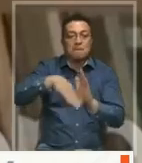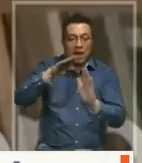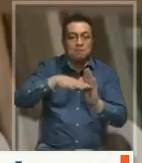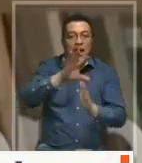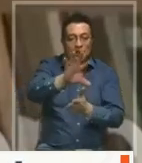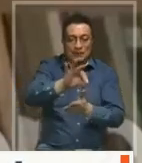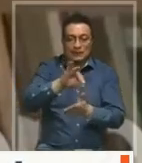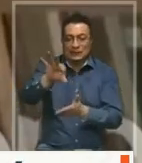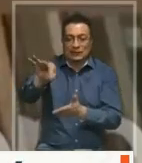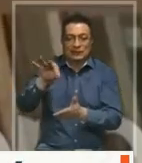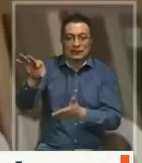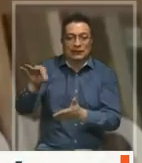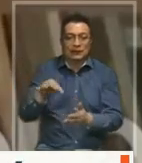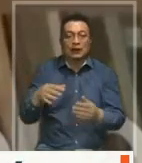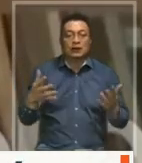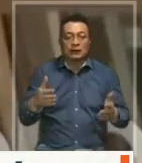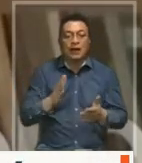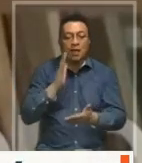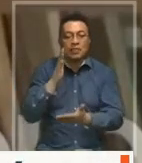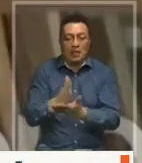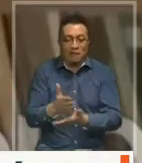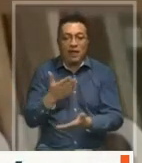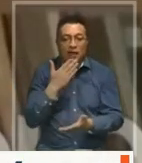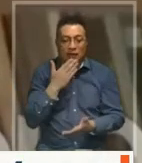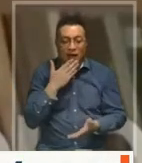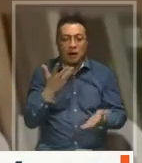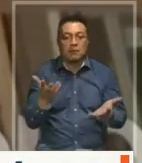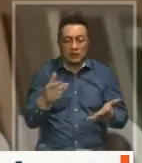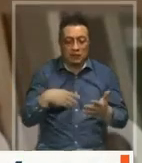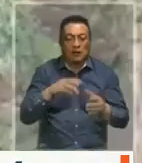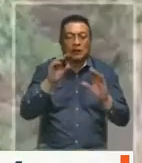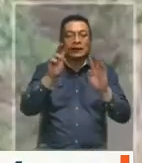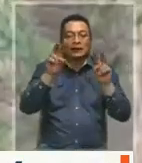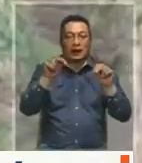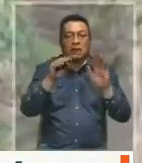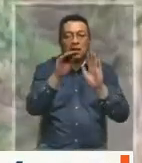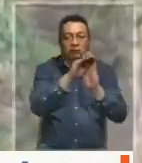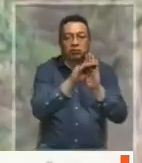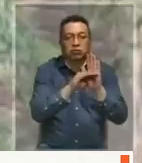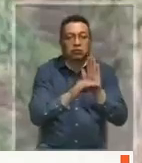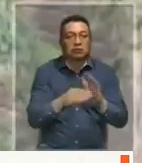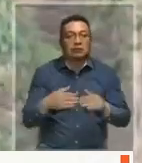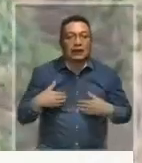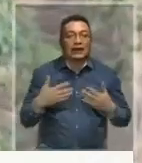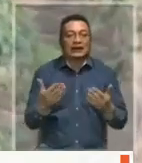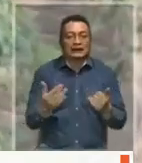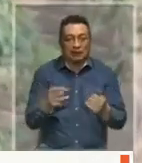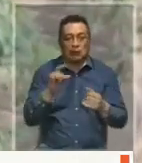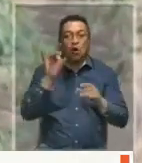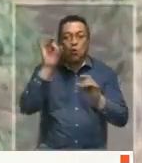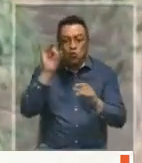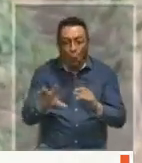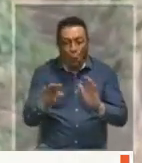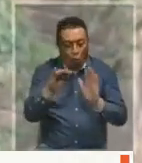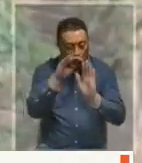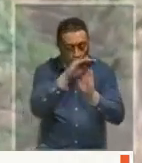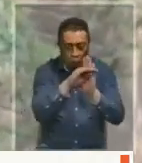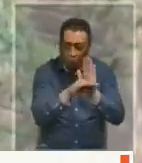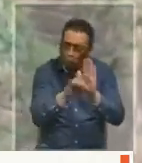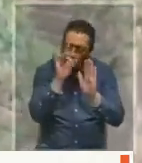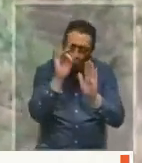consejeros, sino que tiene que ser también respecto de los contenidos. Necesitamos una lista única de todo el